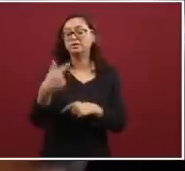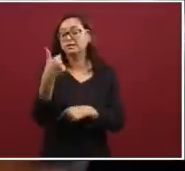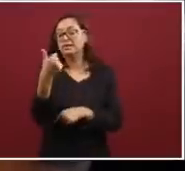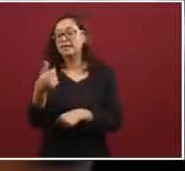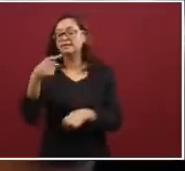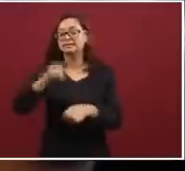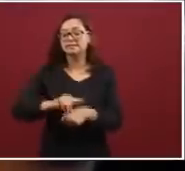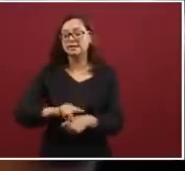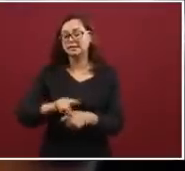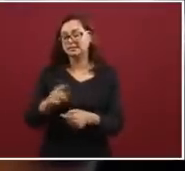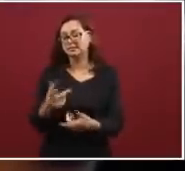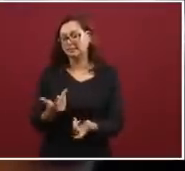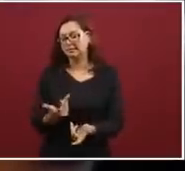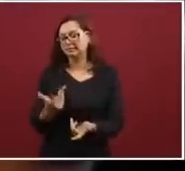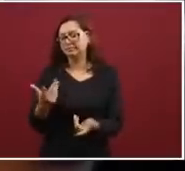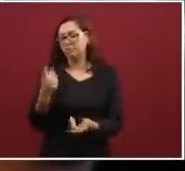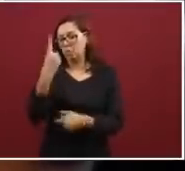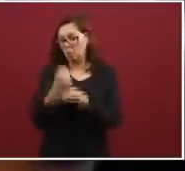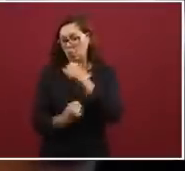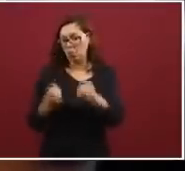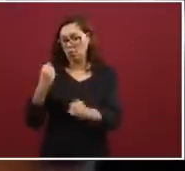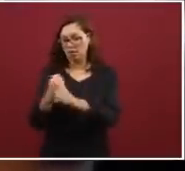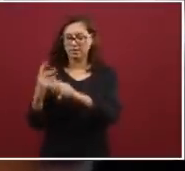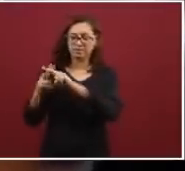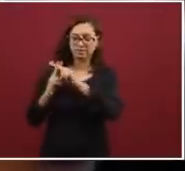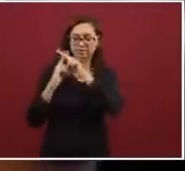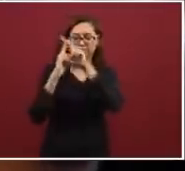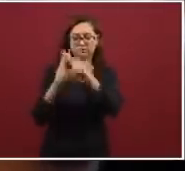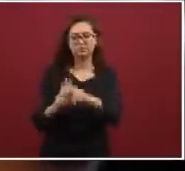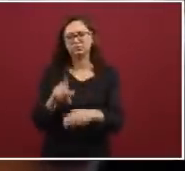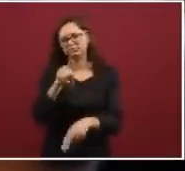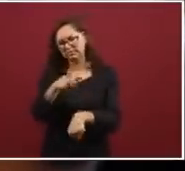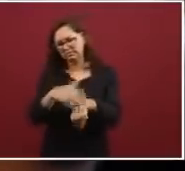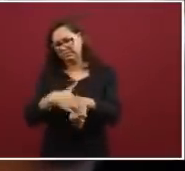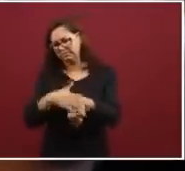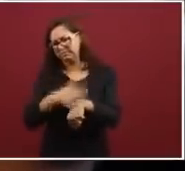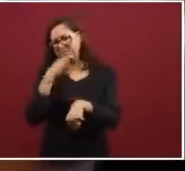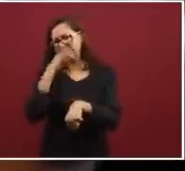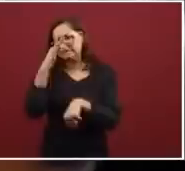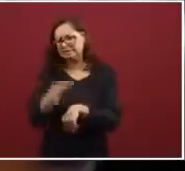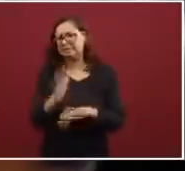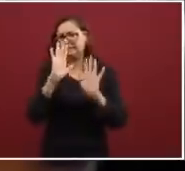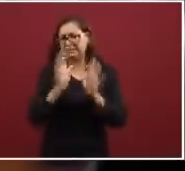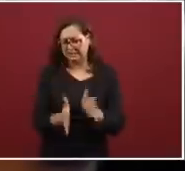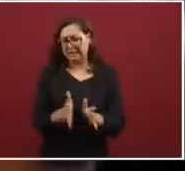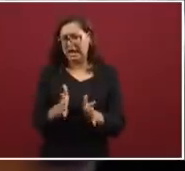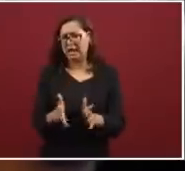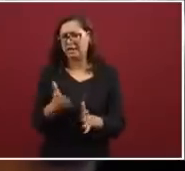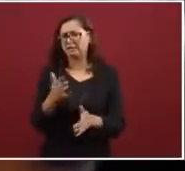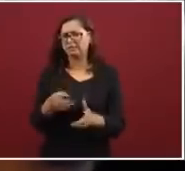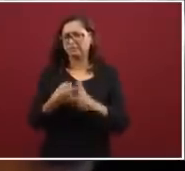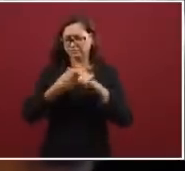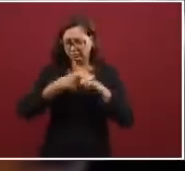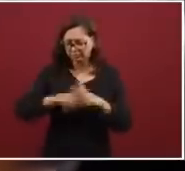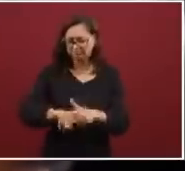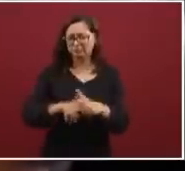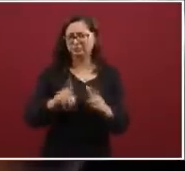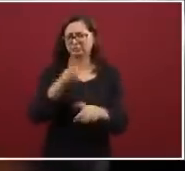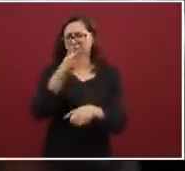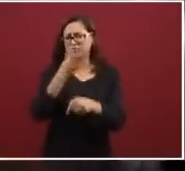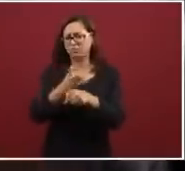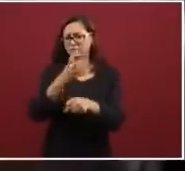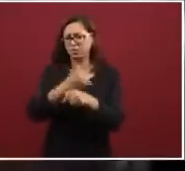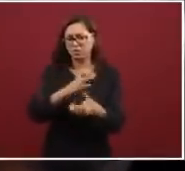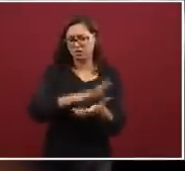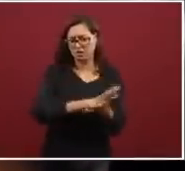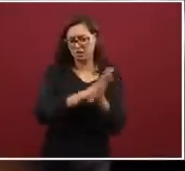diagnóstico nacional, si se han sentado las bases para la cuarta transformación y cuándo sentiremos los